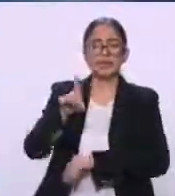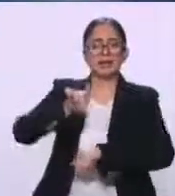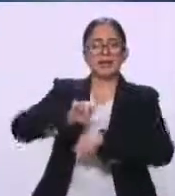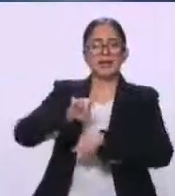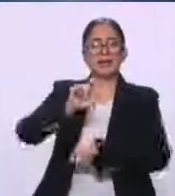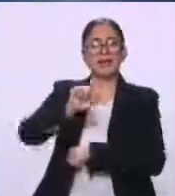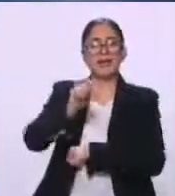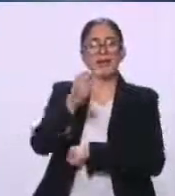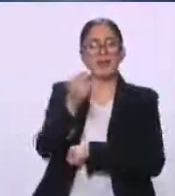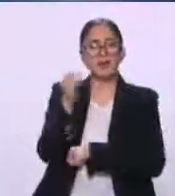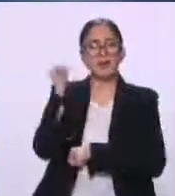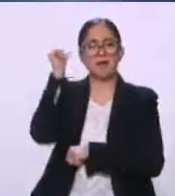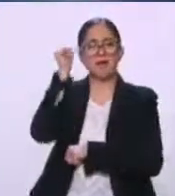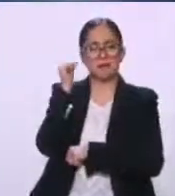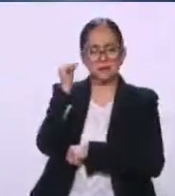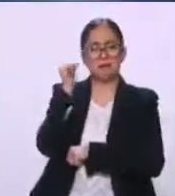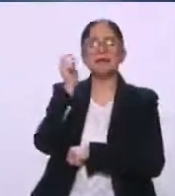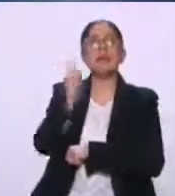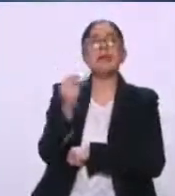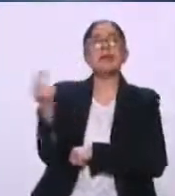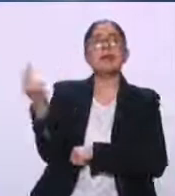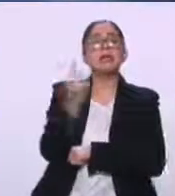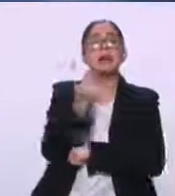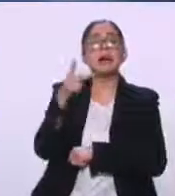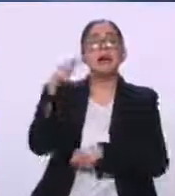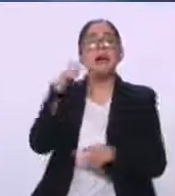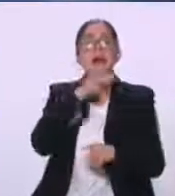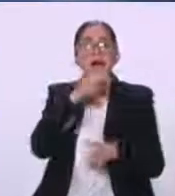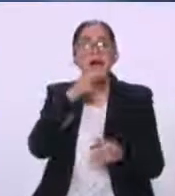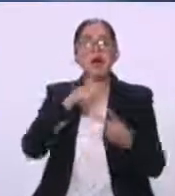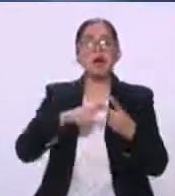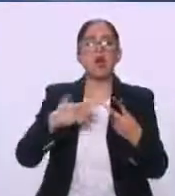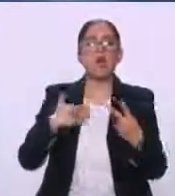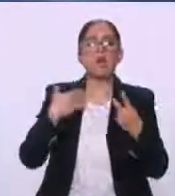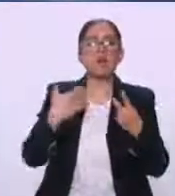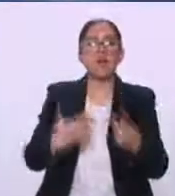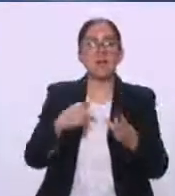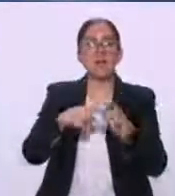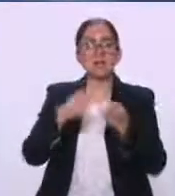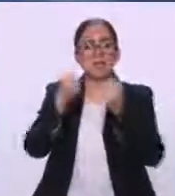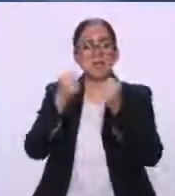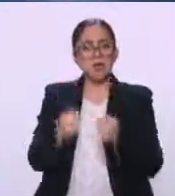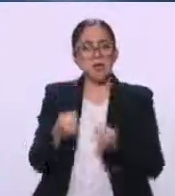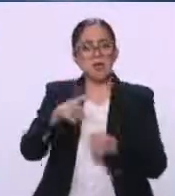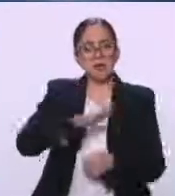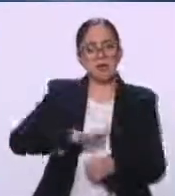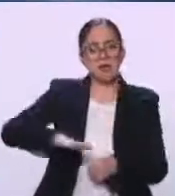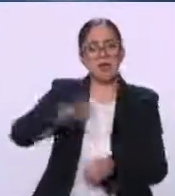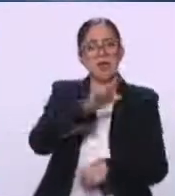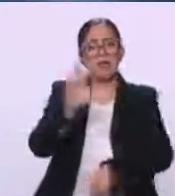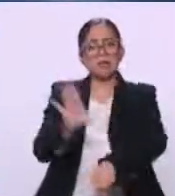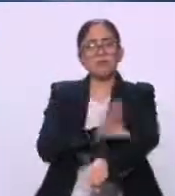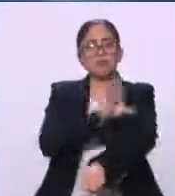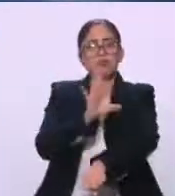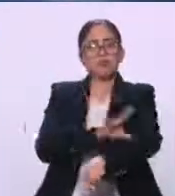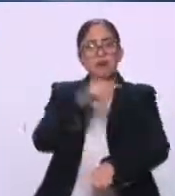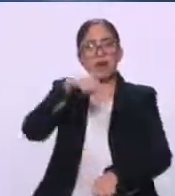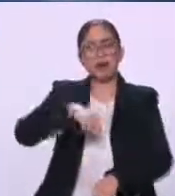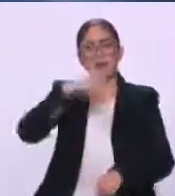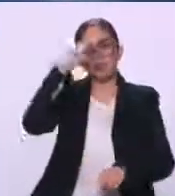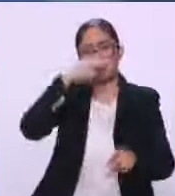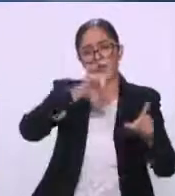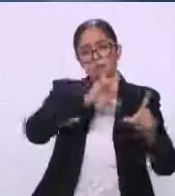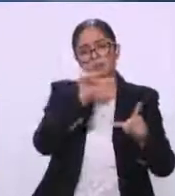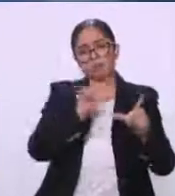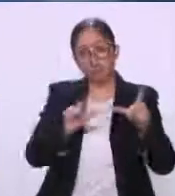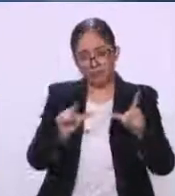para garantizar eficiencia, calidad, confiabilidad, continuidad y seguridad del sistema eléctrico nacional, y posteriormente en el